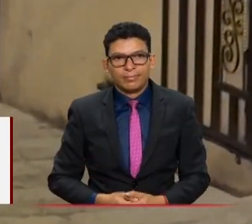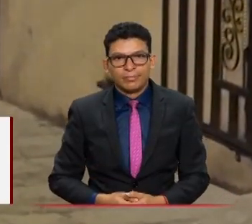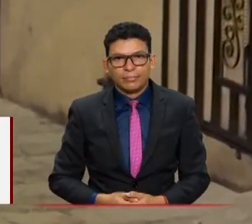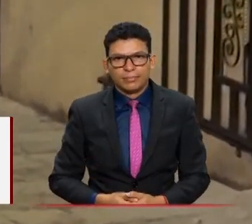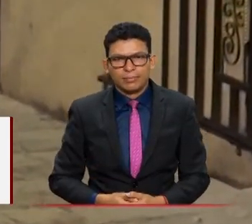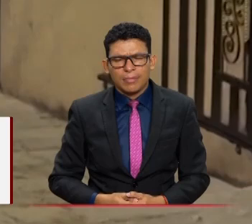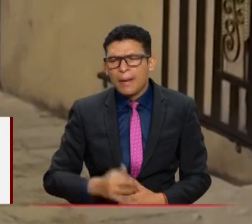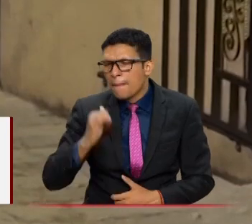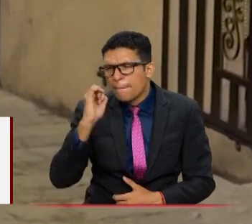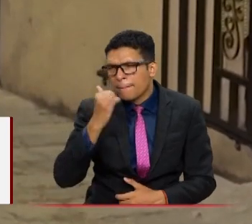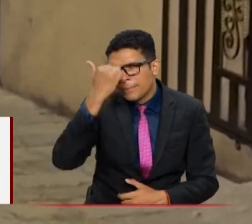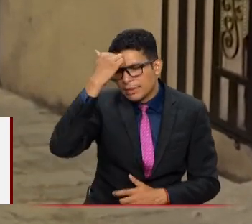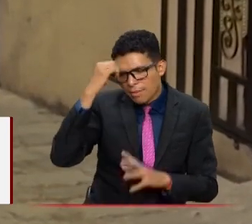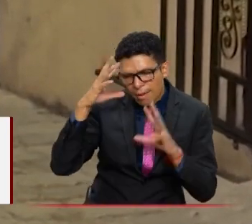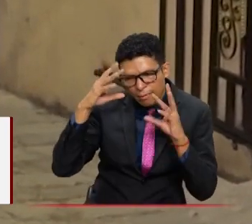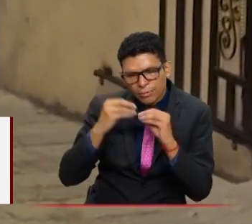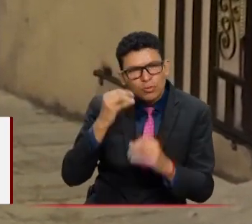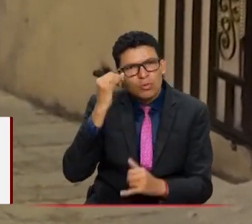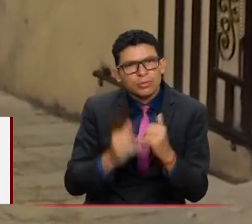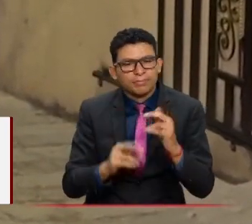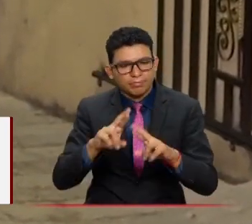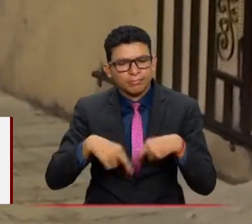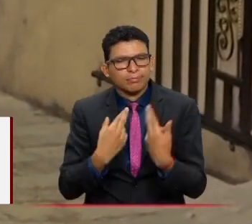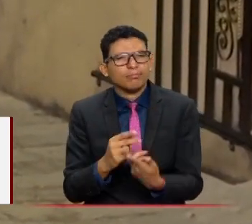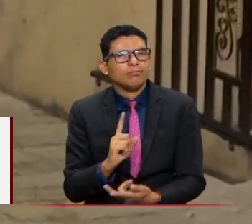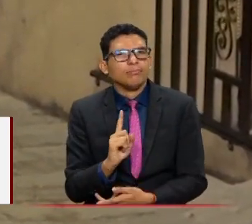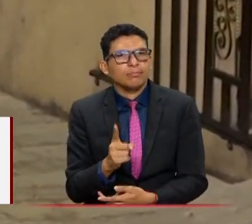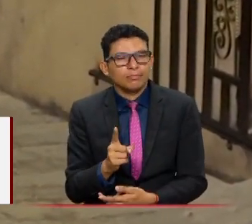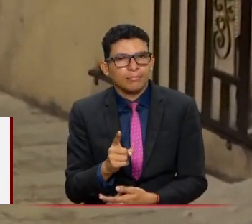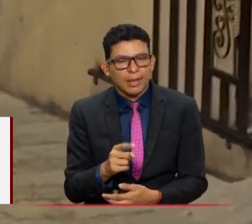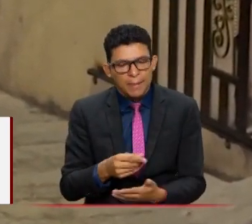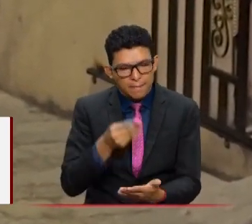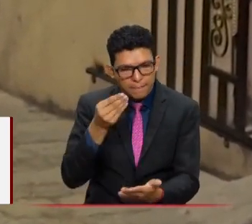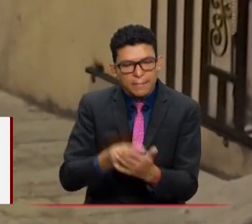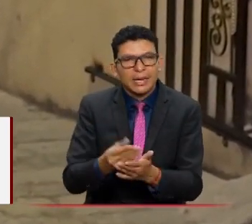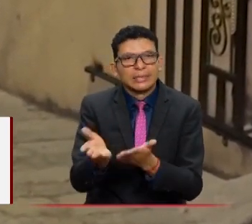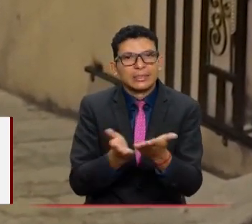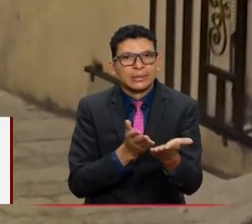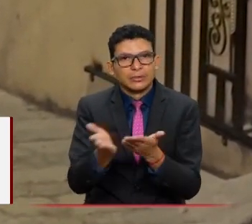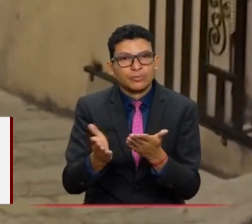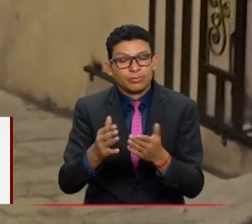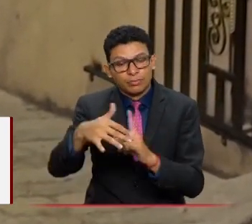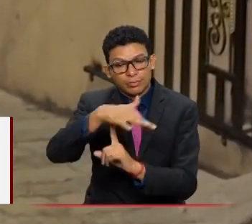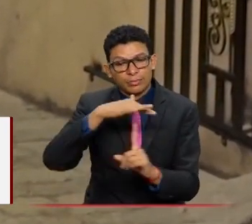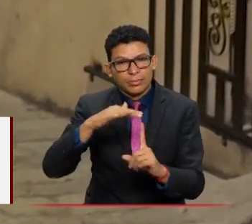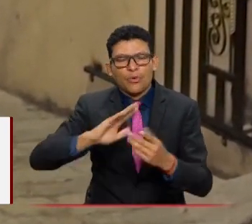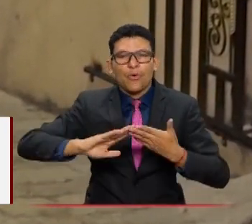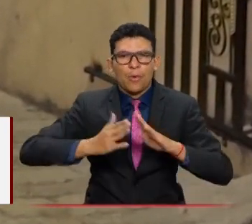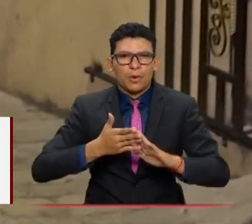Entre las principales conclusiones de esa reunión se habló sobre el pago de servicios ambientales con la